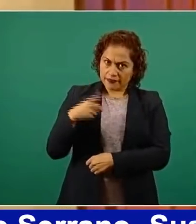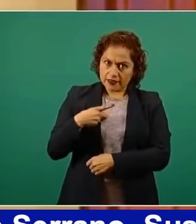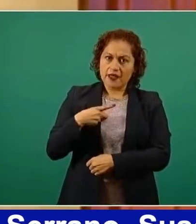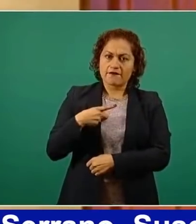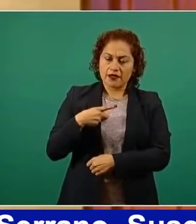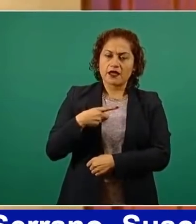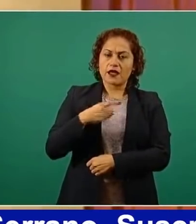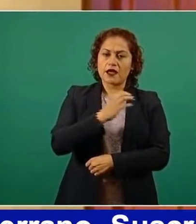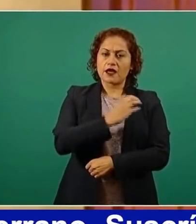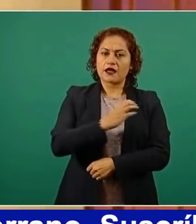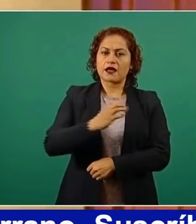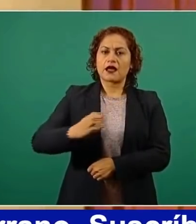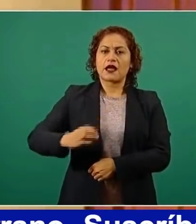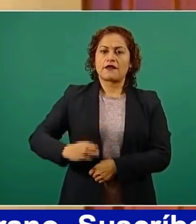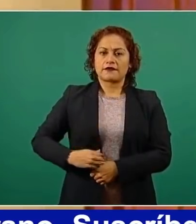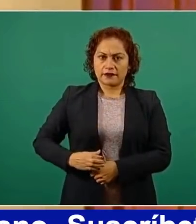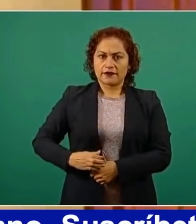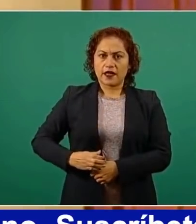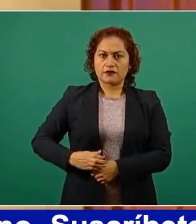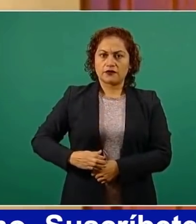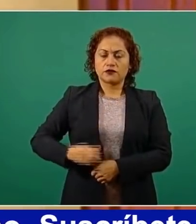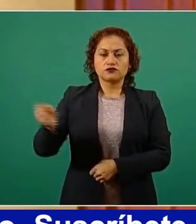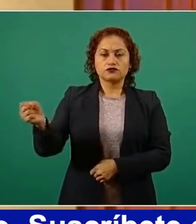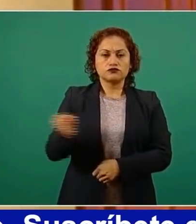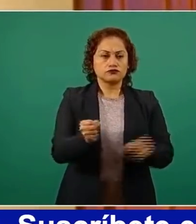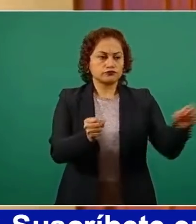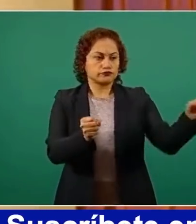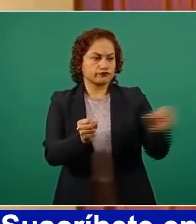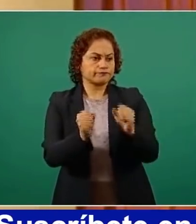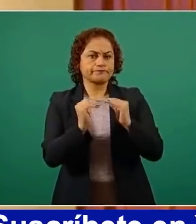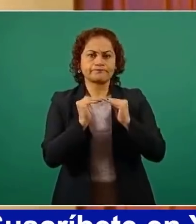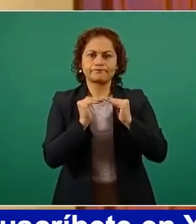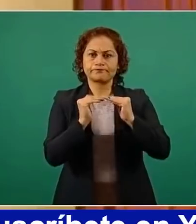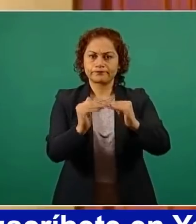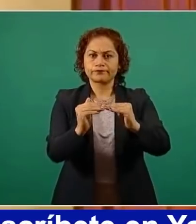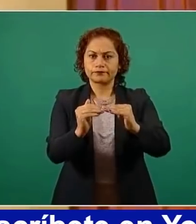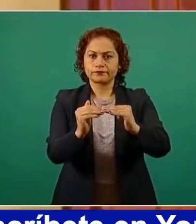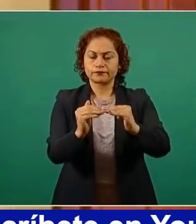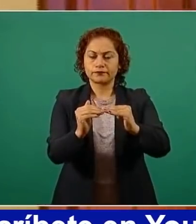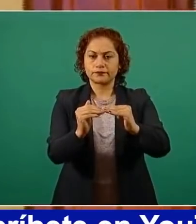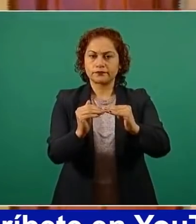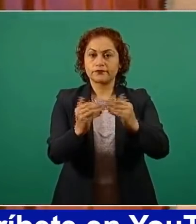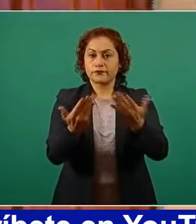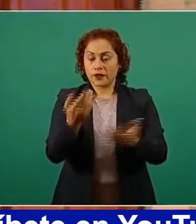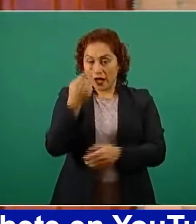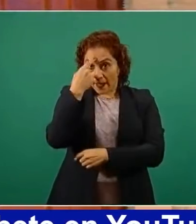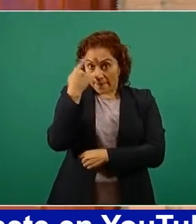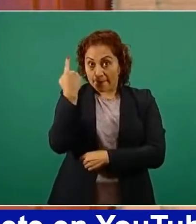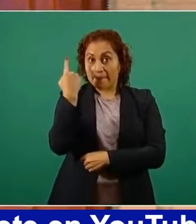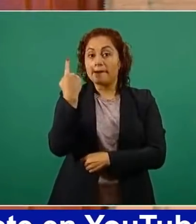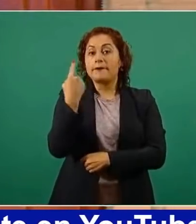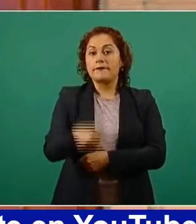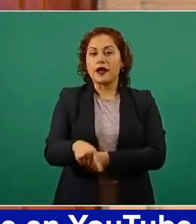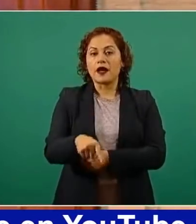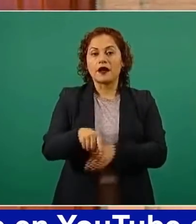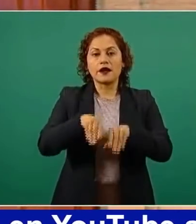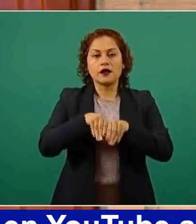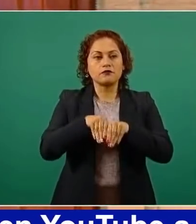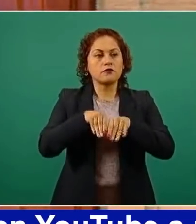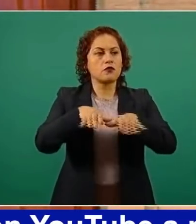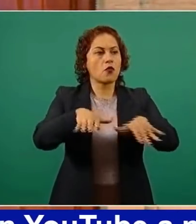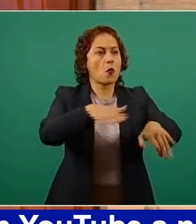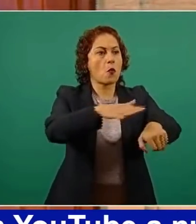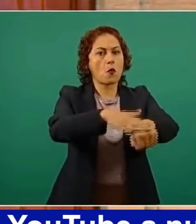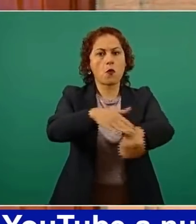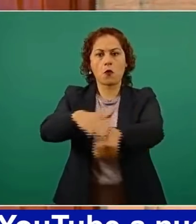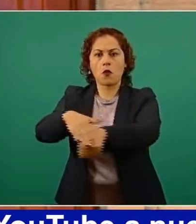otros en un perfecto pie de igualdad, de manera que sus trabajos de propaganda